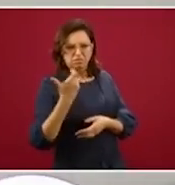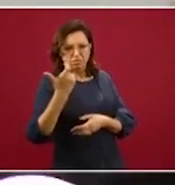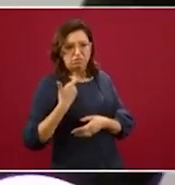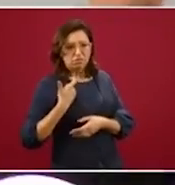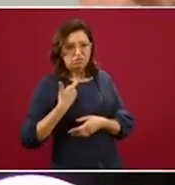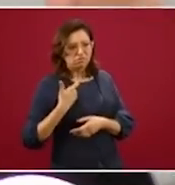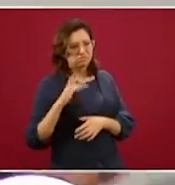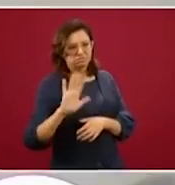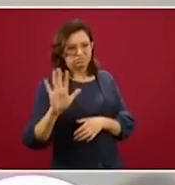yo